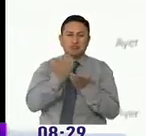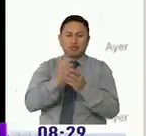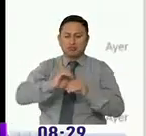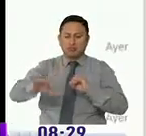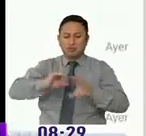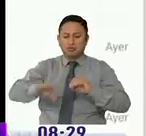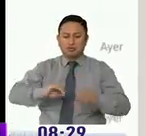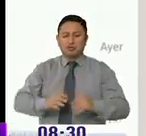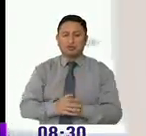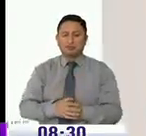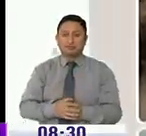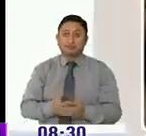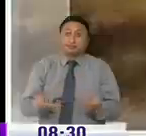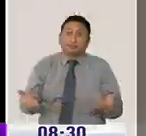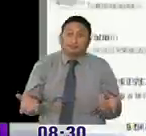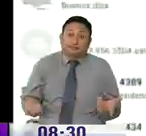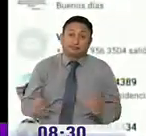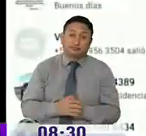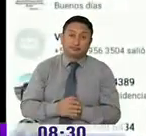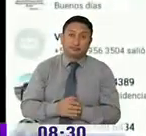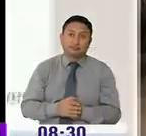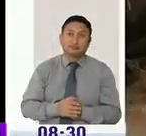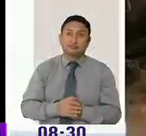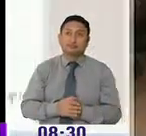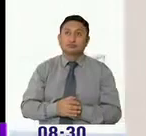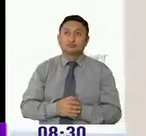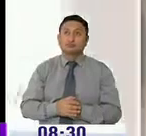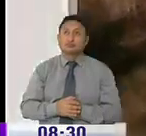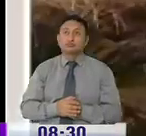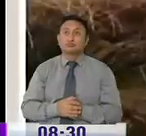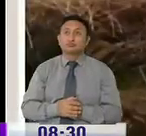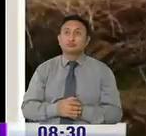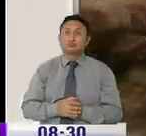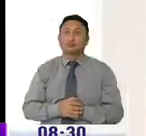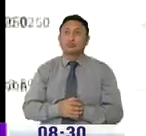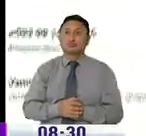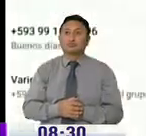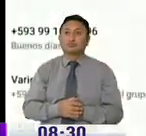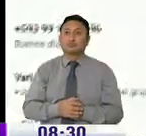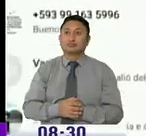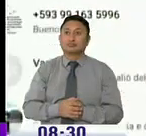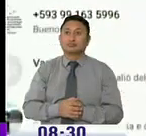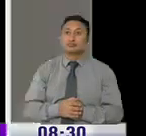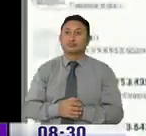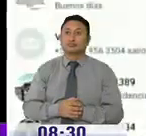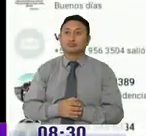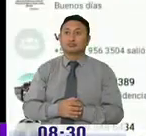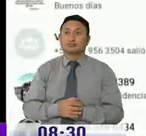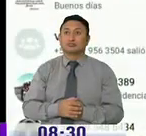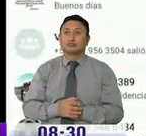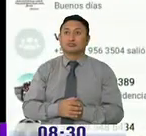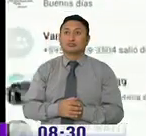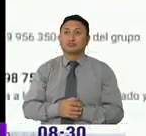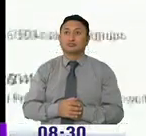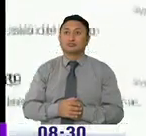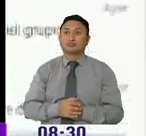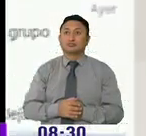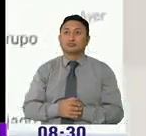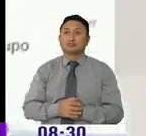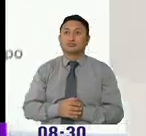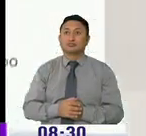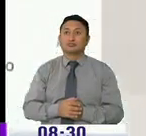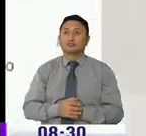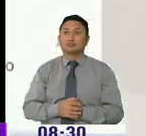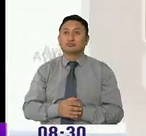hacen... Bah, terrible esto, pero ¿dónde es esto? Miren, ahí está. Esto debe ser en el sur de la ciudad, no nos dicen dónde es. Ahí está, sector